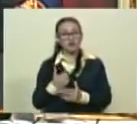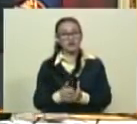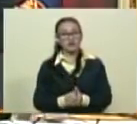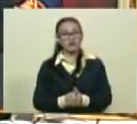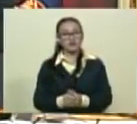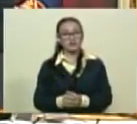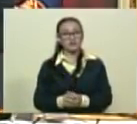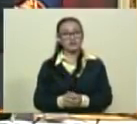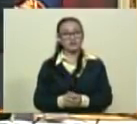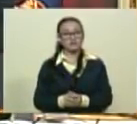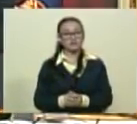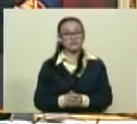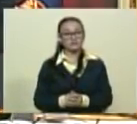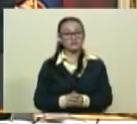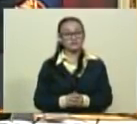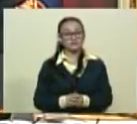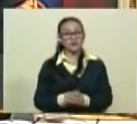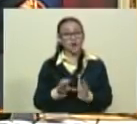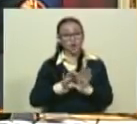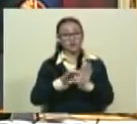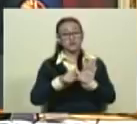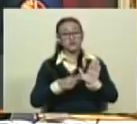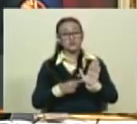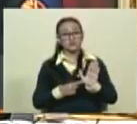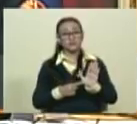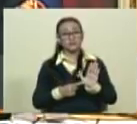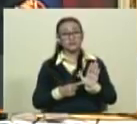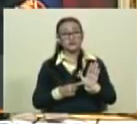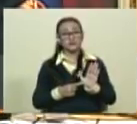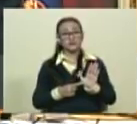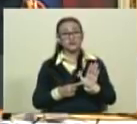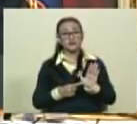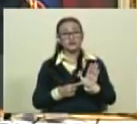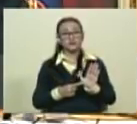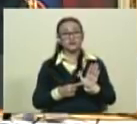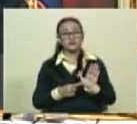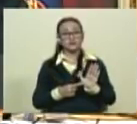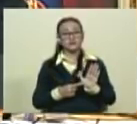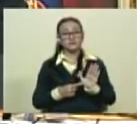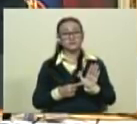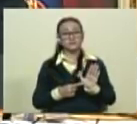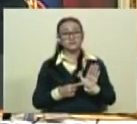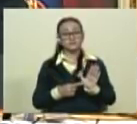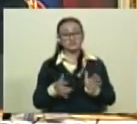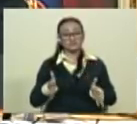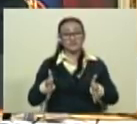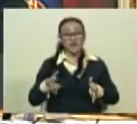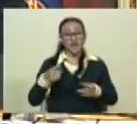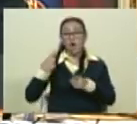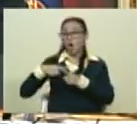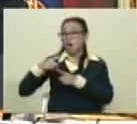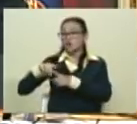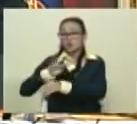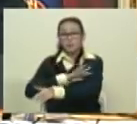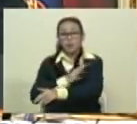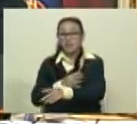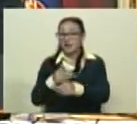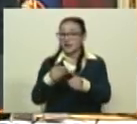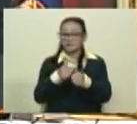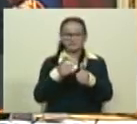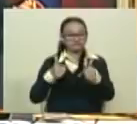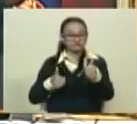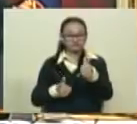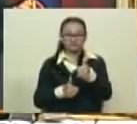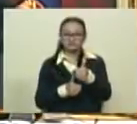Bueno, la constituyente prela sobre todos los demás poderes y